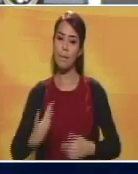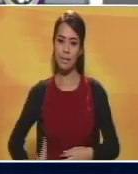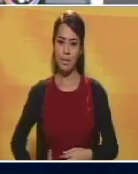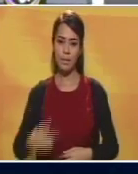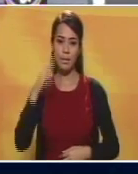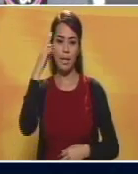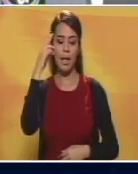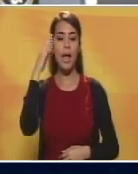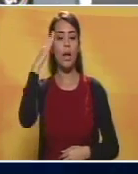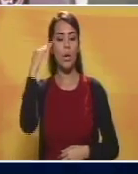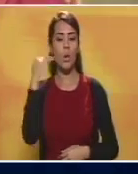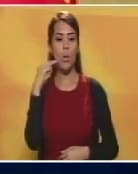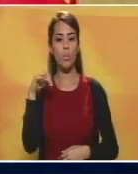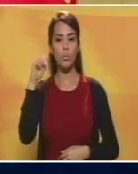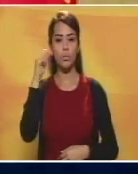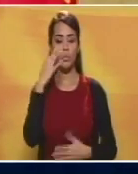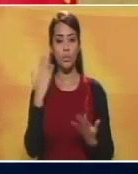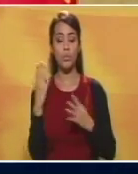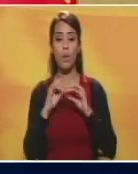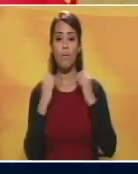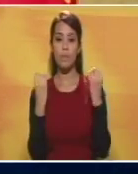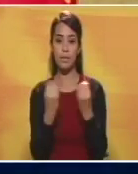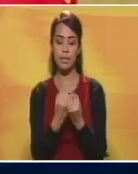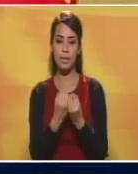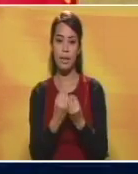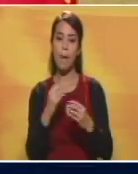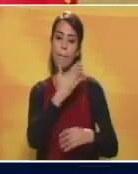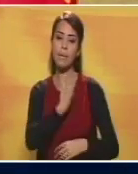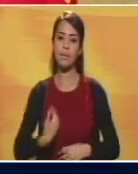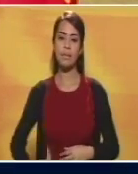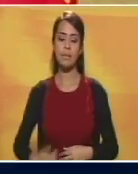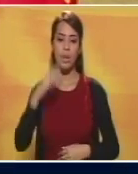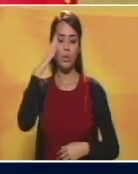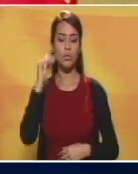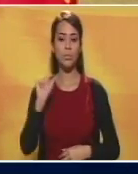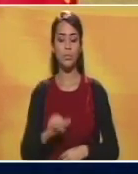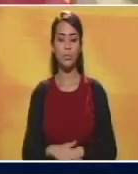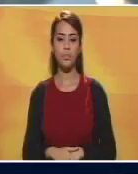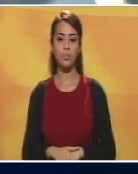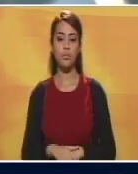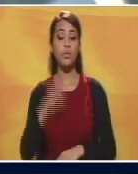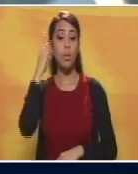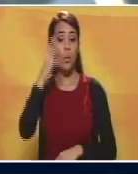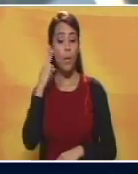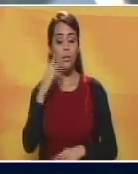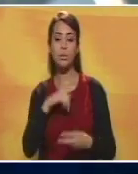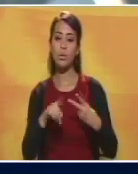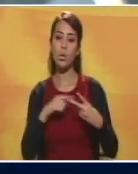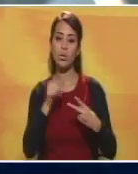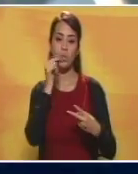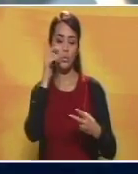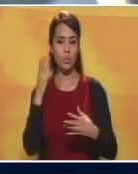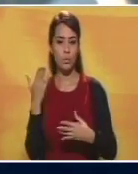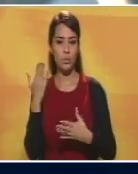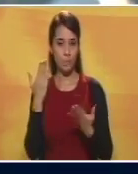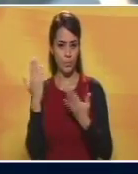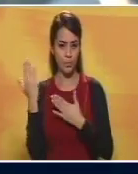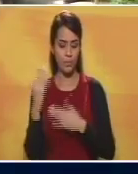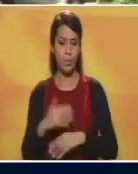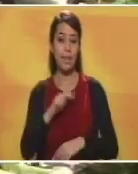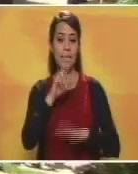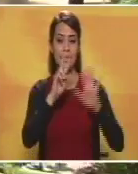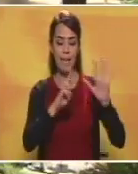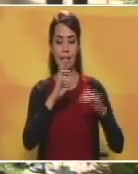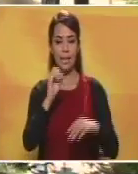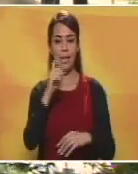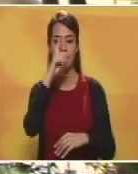Jong-un, según informó la oficina presidencial surcoreana. Por otra parte, la cumbre de Washington-Pyongyang sería la primera tras casi 70 años